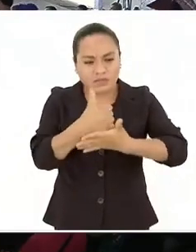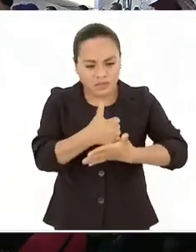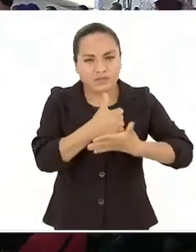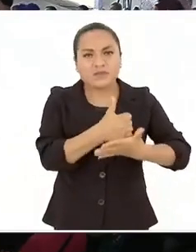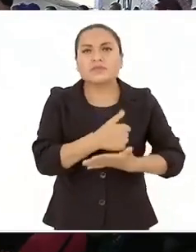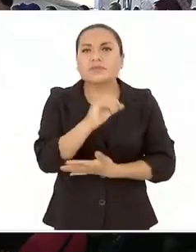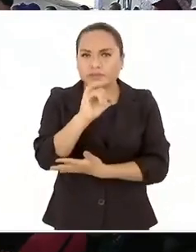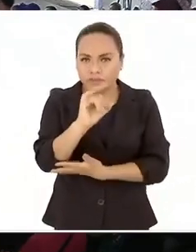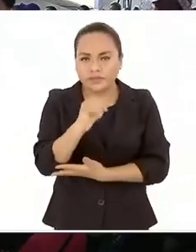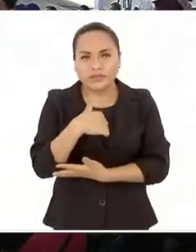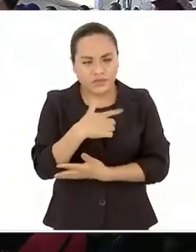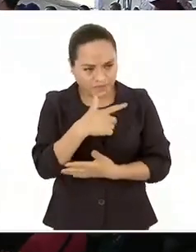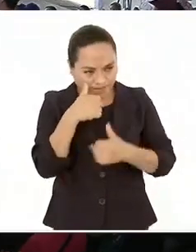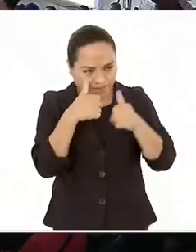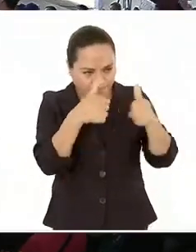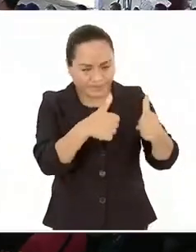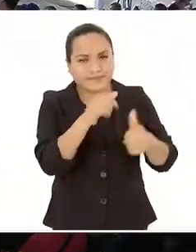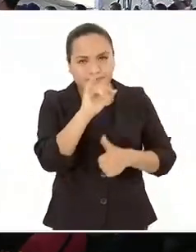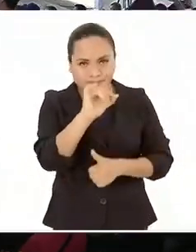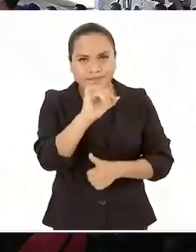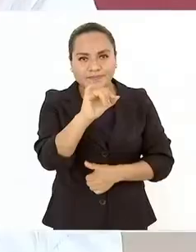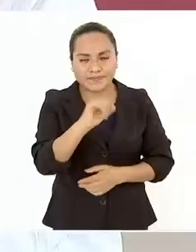Ahora la recibo.